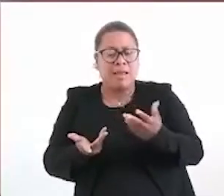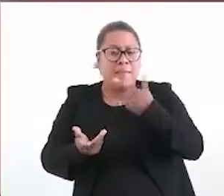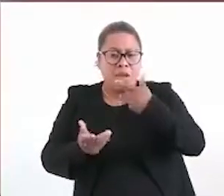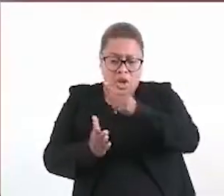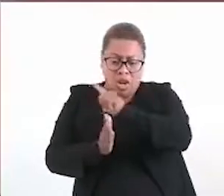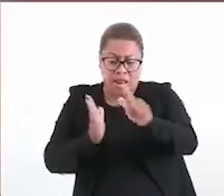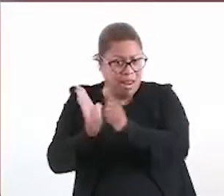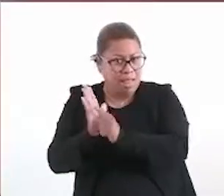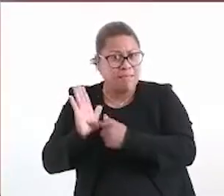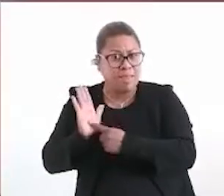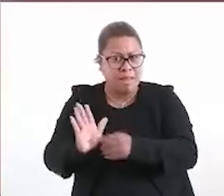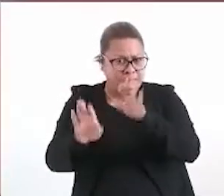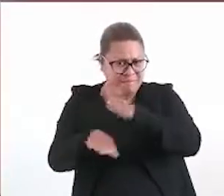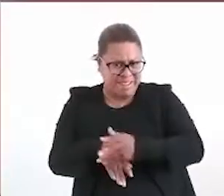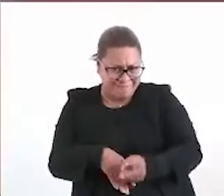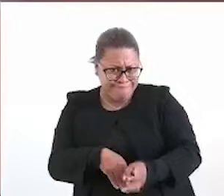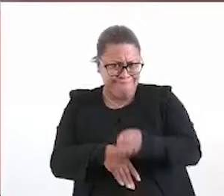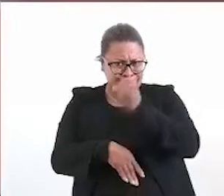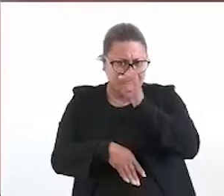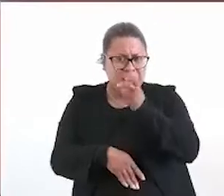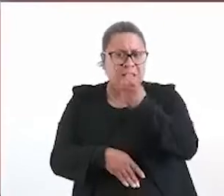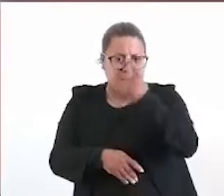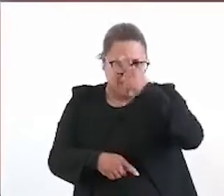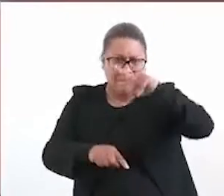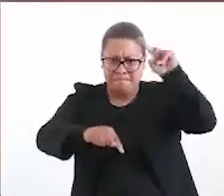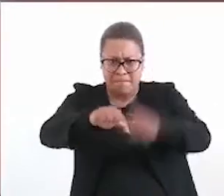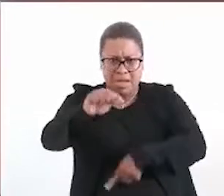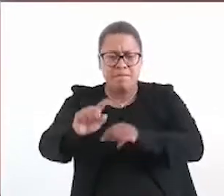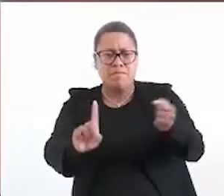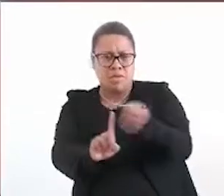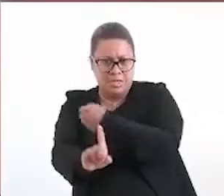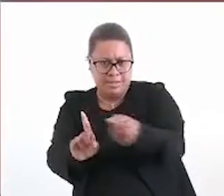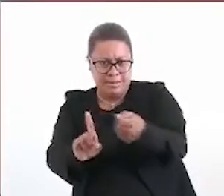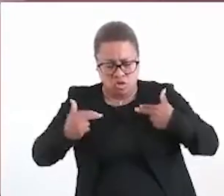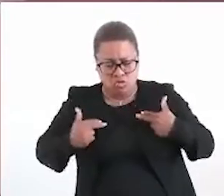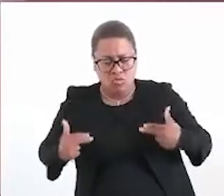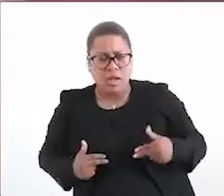entramado legal mucho más estricto en contra de la violencia.